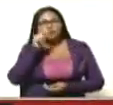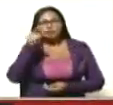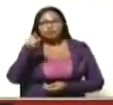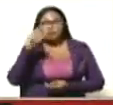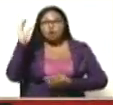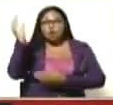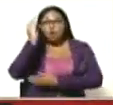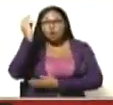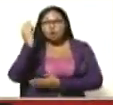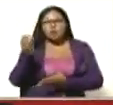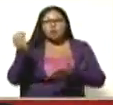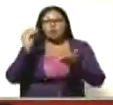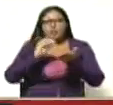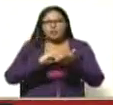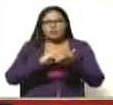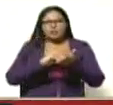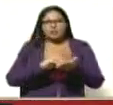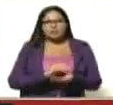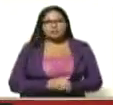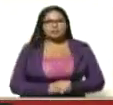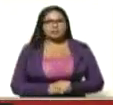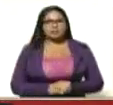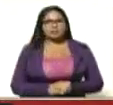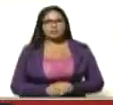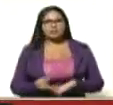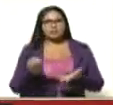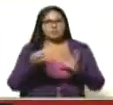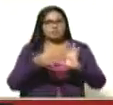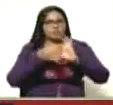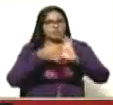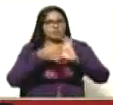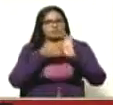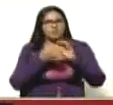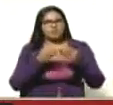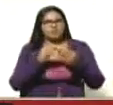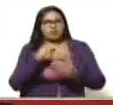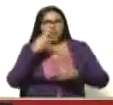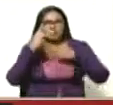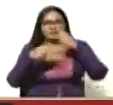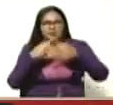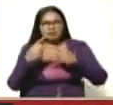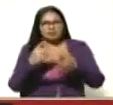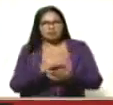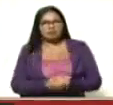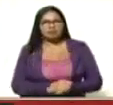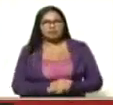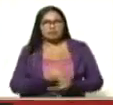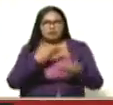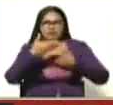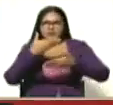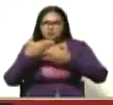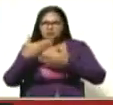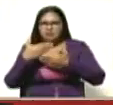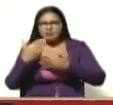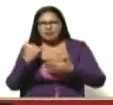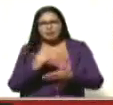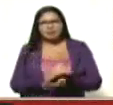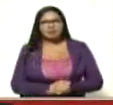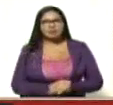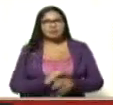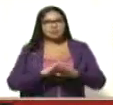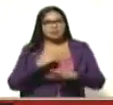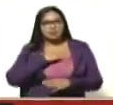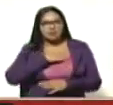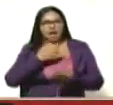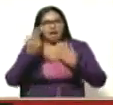nuevamente. Volvemos a unirnos en el tema político, ¿no? En el tema de las relaciones bilaterales, porque